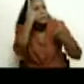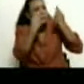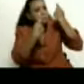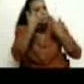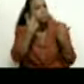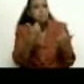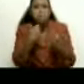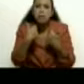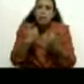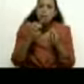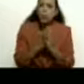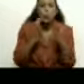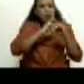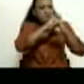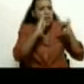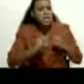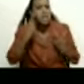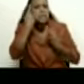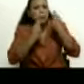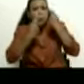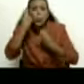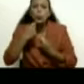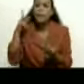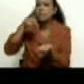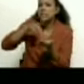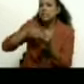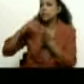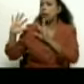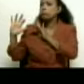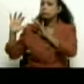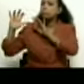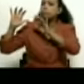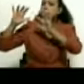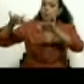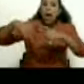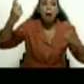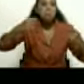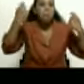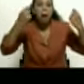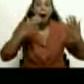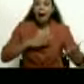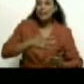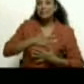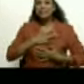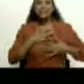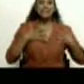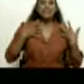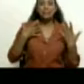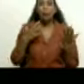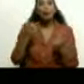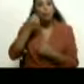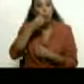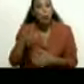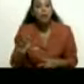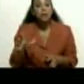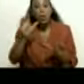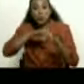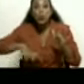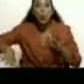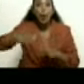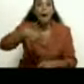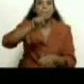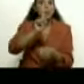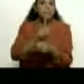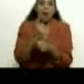Muy felices en la participación, la motivación de ellos, ya que bueno, obviamente nuestra zona es la primera